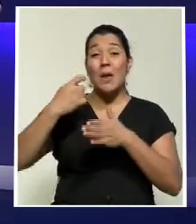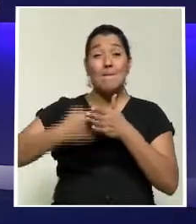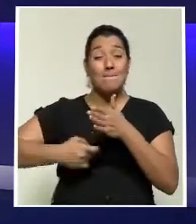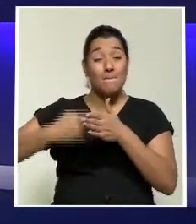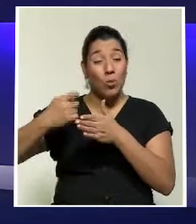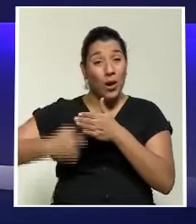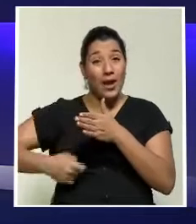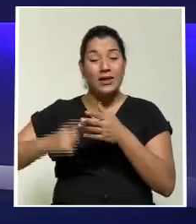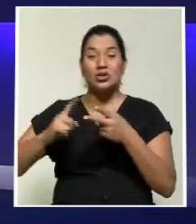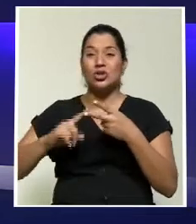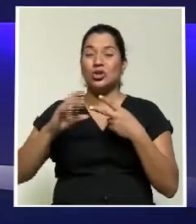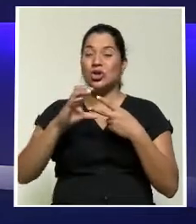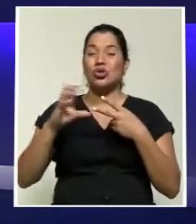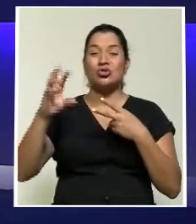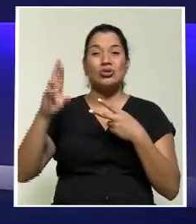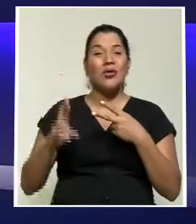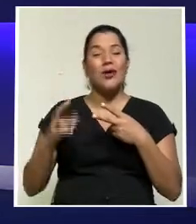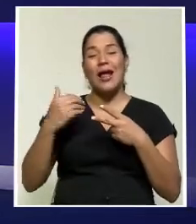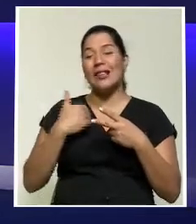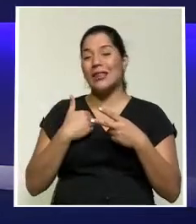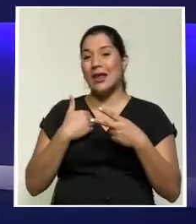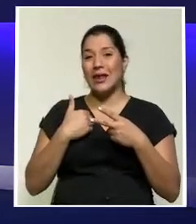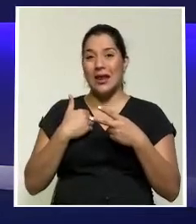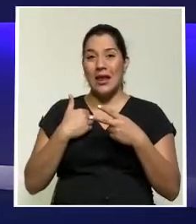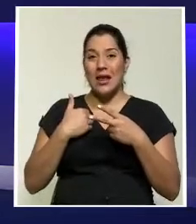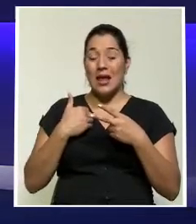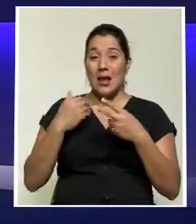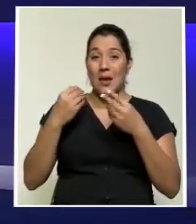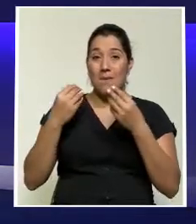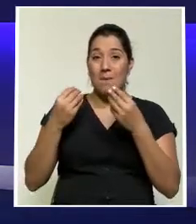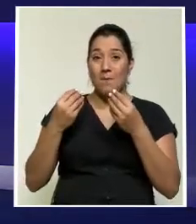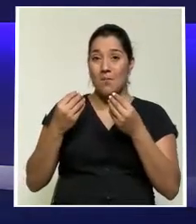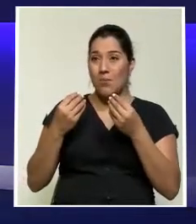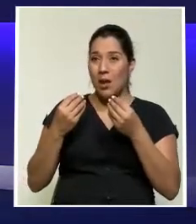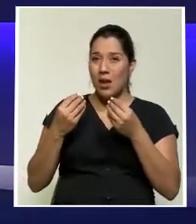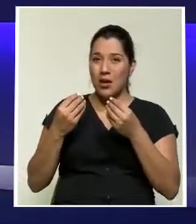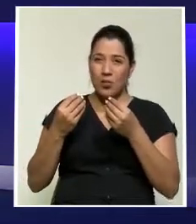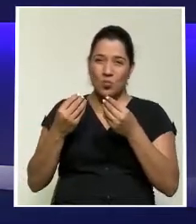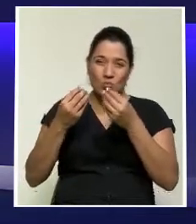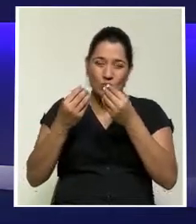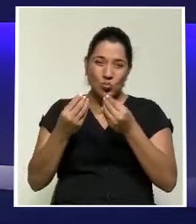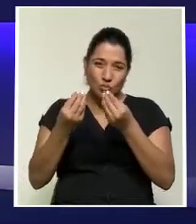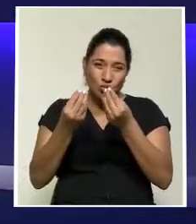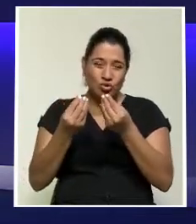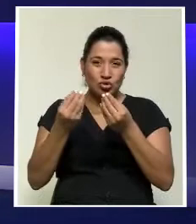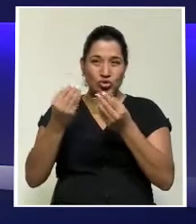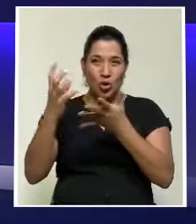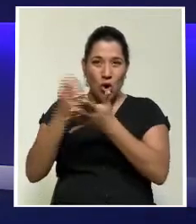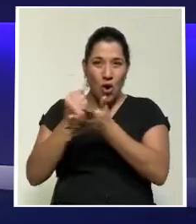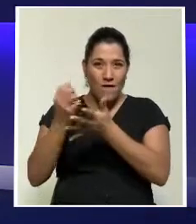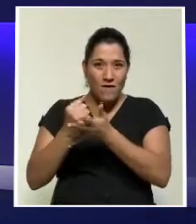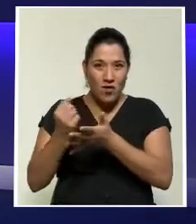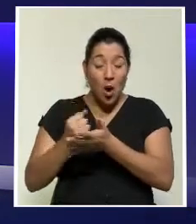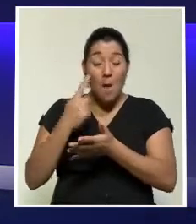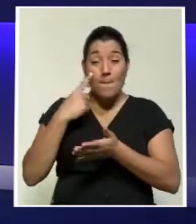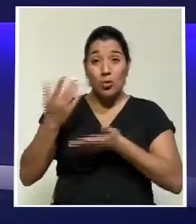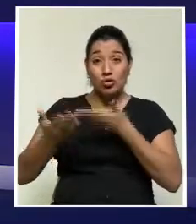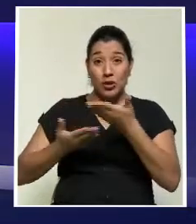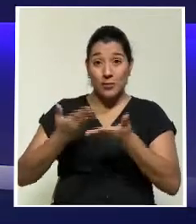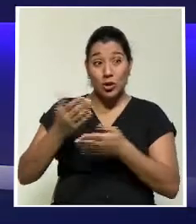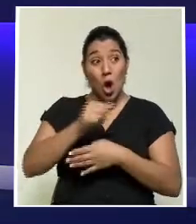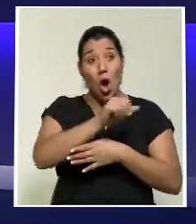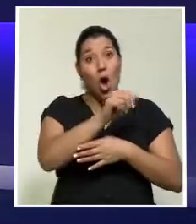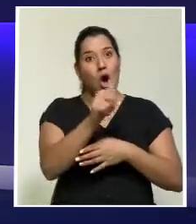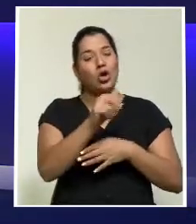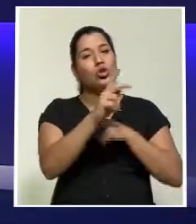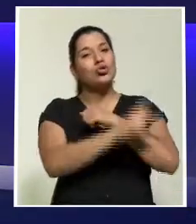país que tiene una producción asociativa, que tiene ciertos costos, y hay otros países que están subsidiados y que están produciendo bajo